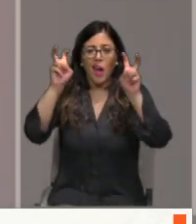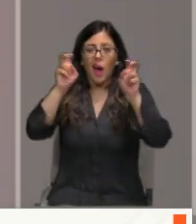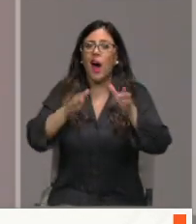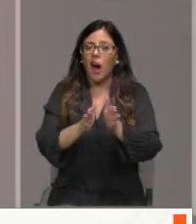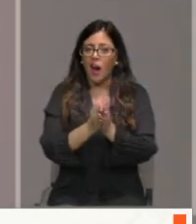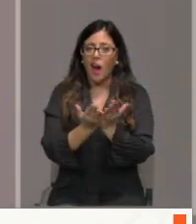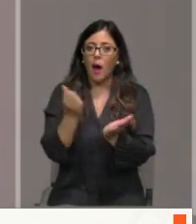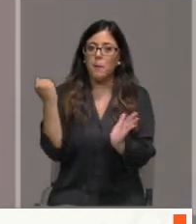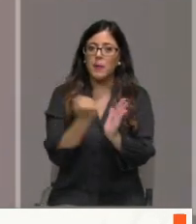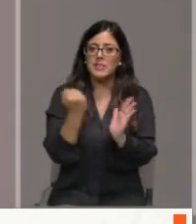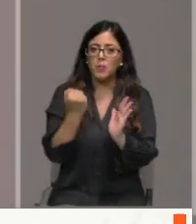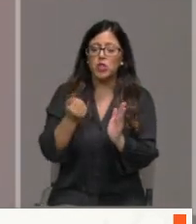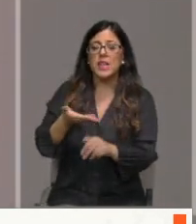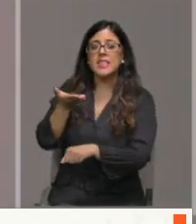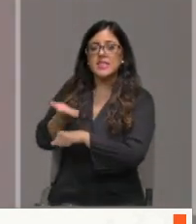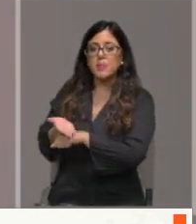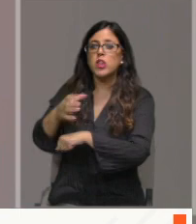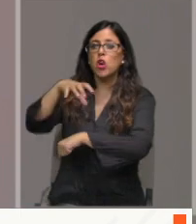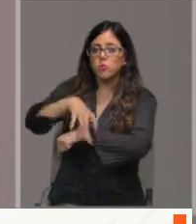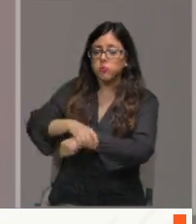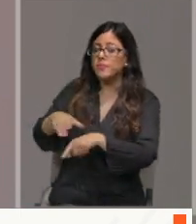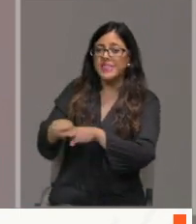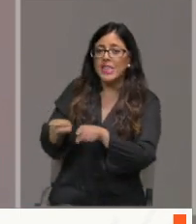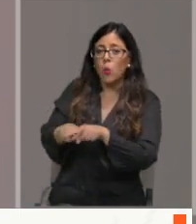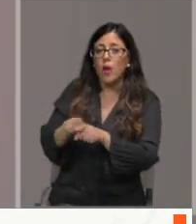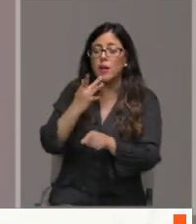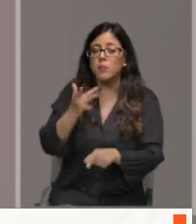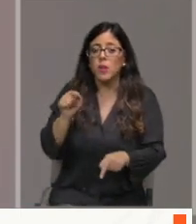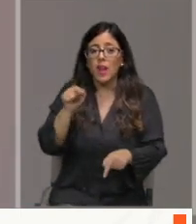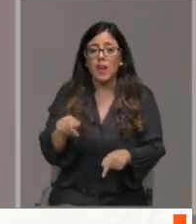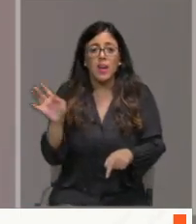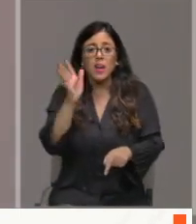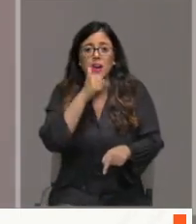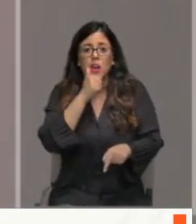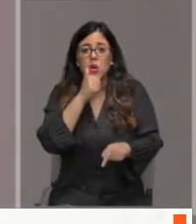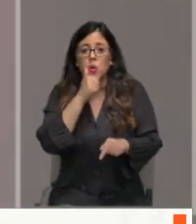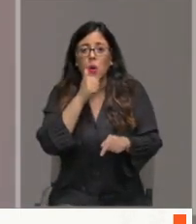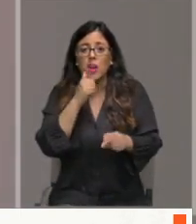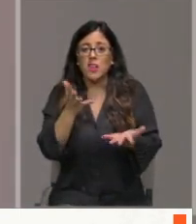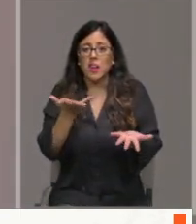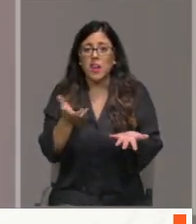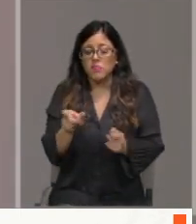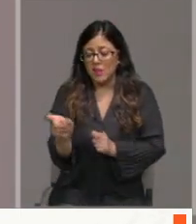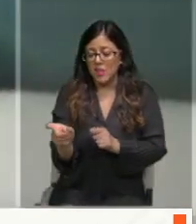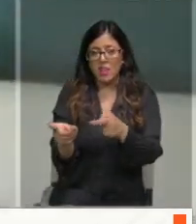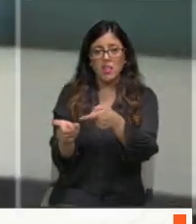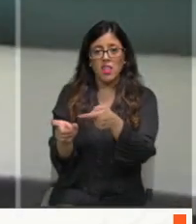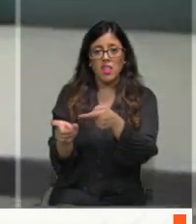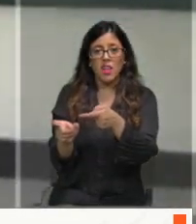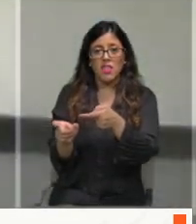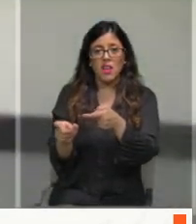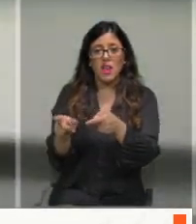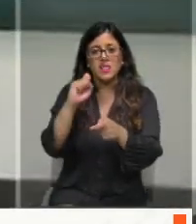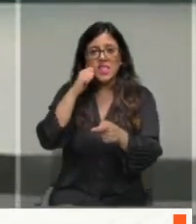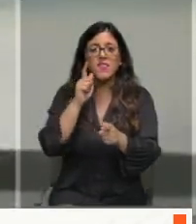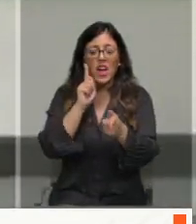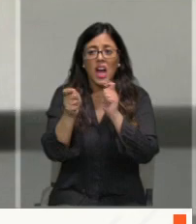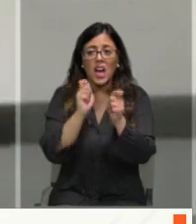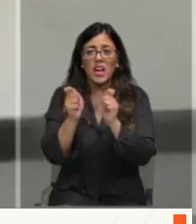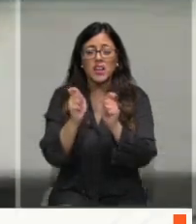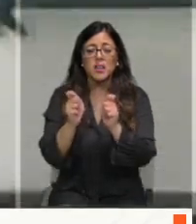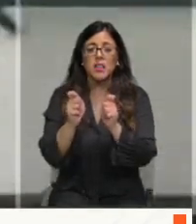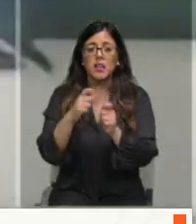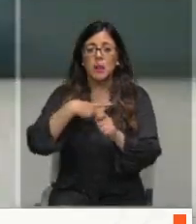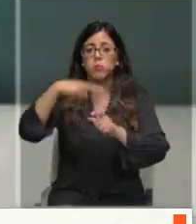preventiva de los cuatro, estimando que el hecho de no tener claramente sus identidades constituía un peligro de